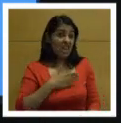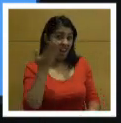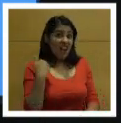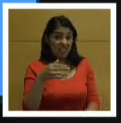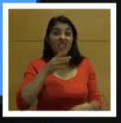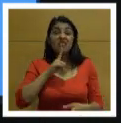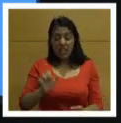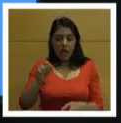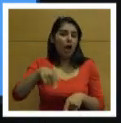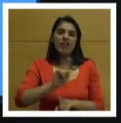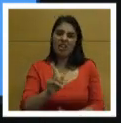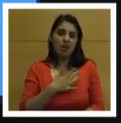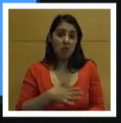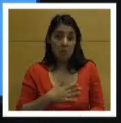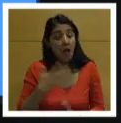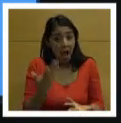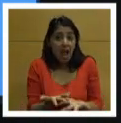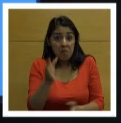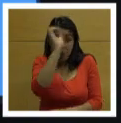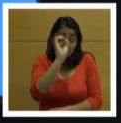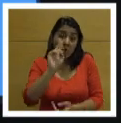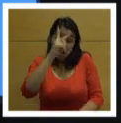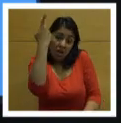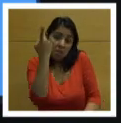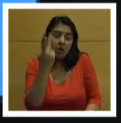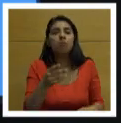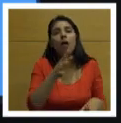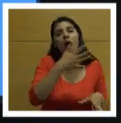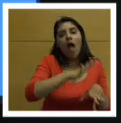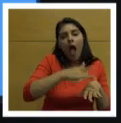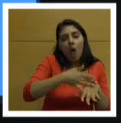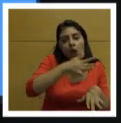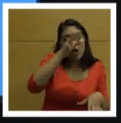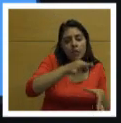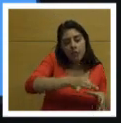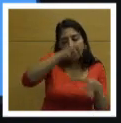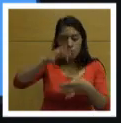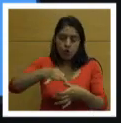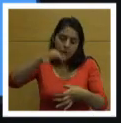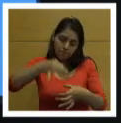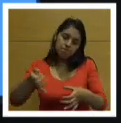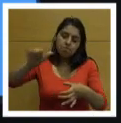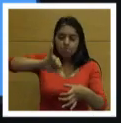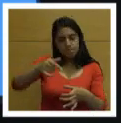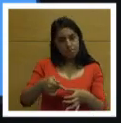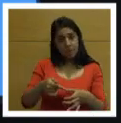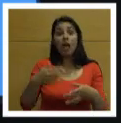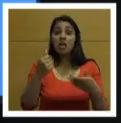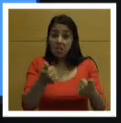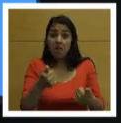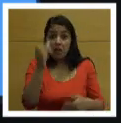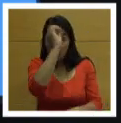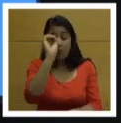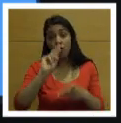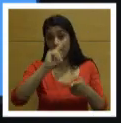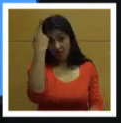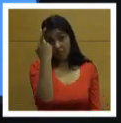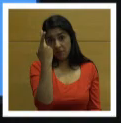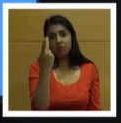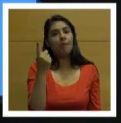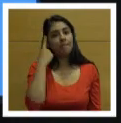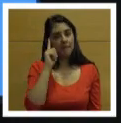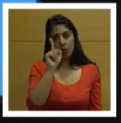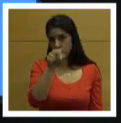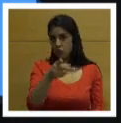quieren té. Hay personas que cambian de opinión, desde que uno calienta el agua, saca la bolsa y la sirve. Y está bien que las personas cambien de opinión, y aún así